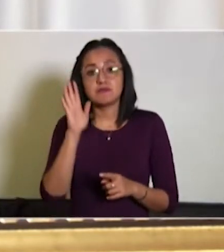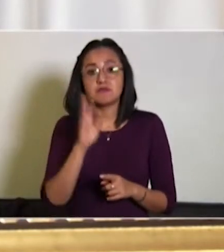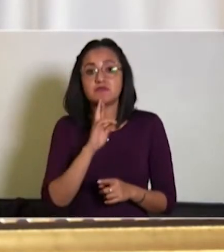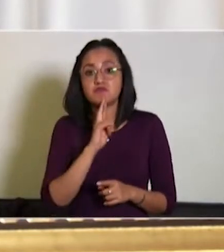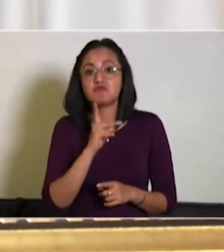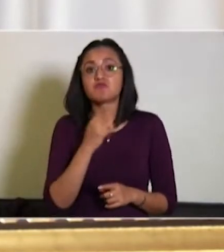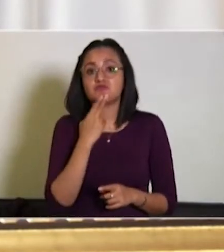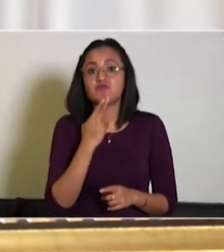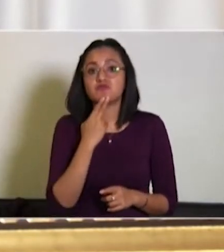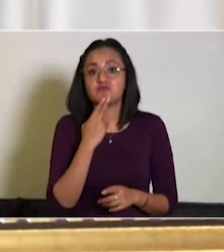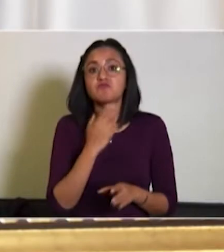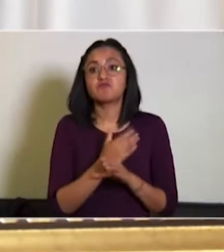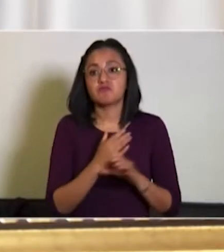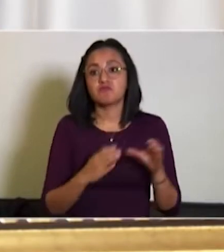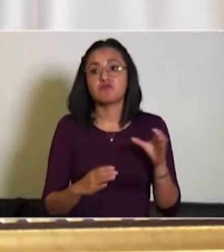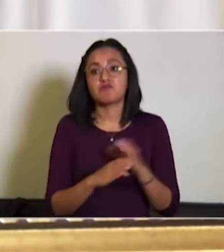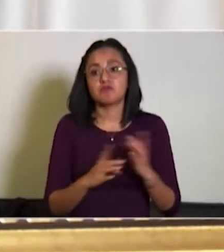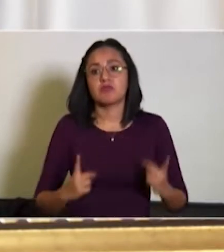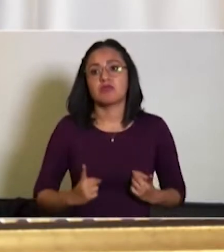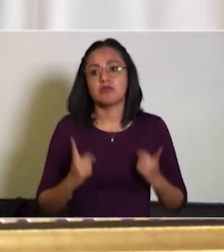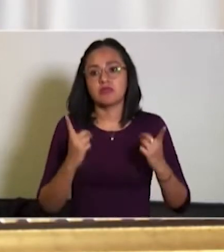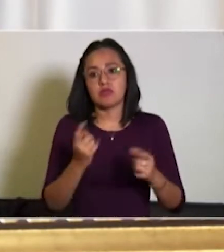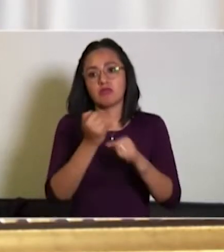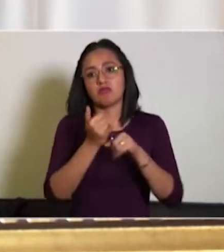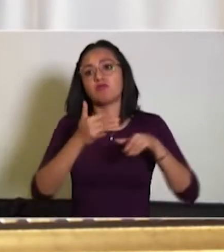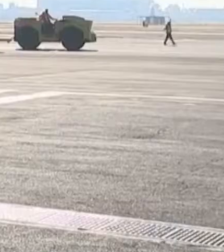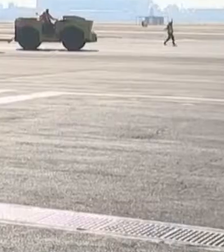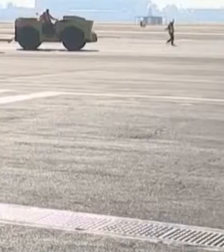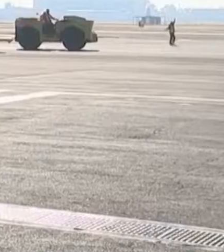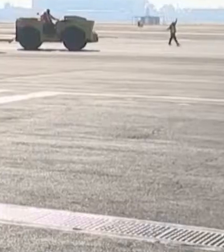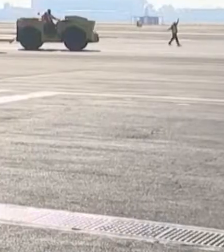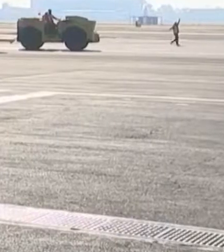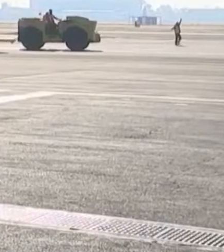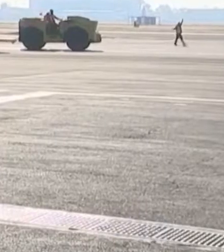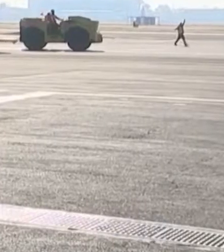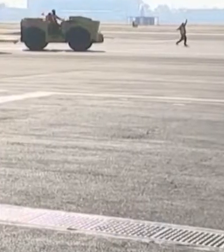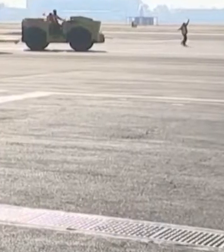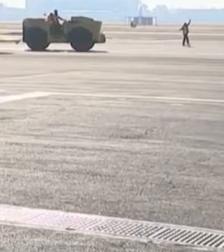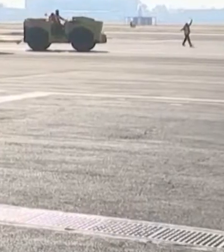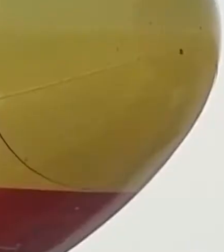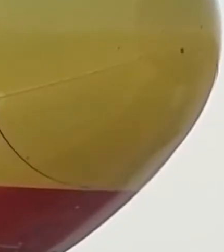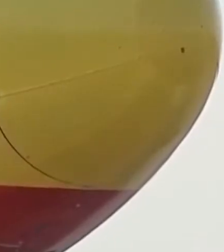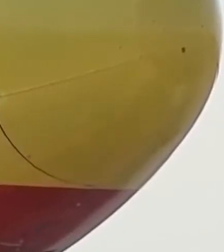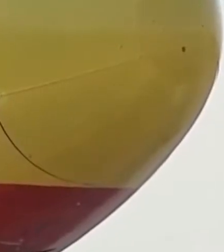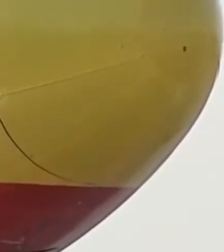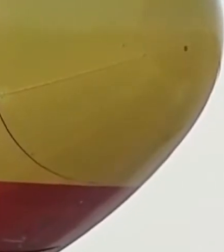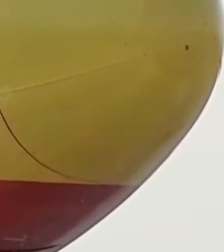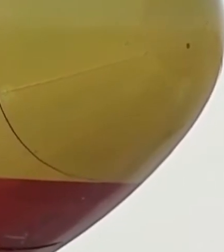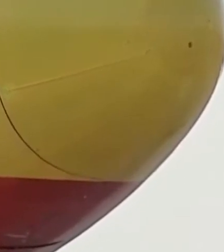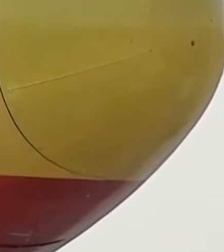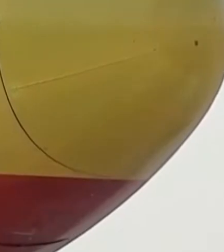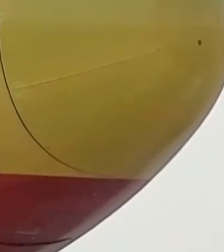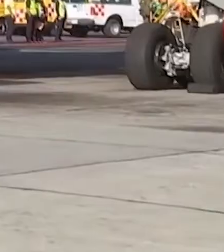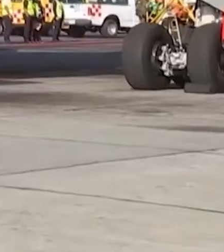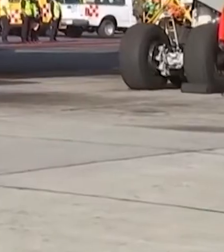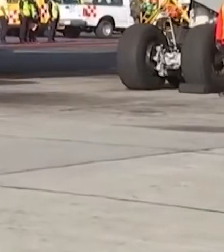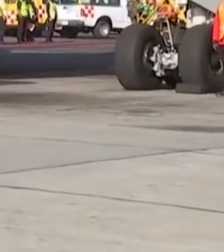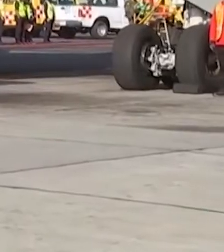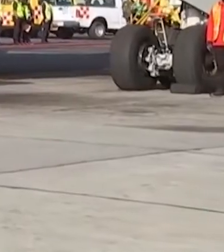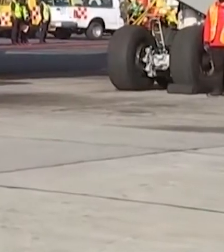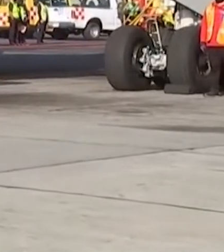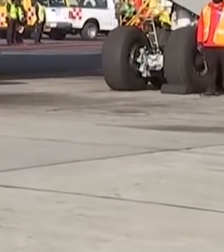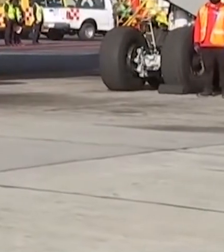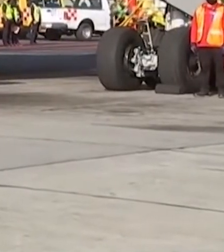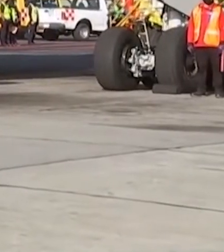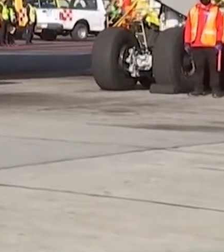es entregando la información que se requiere. Las dosis llegaron al Instituto Nacional de Cancerología en la Ciudad de México,